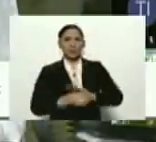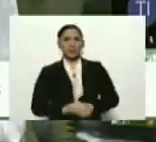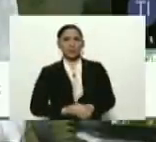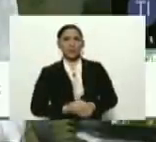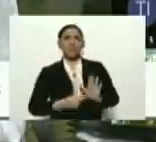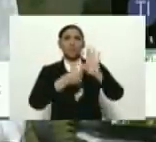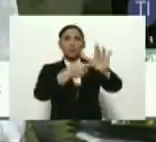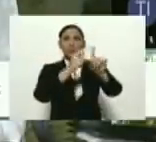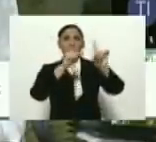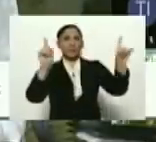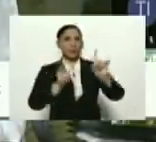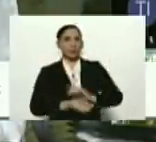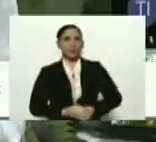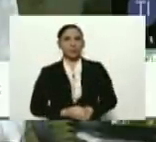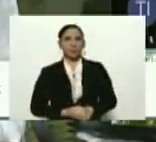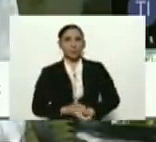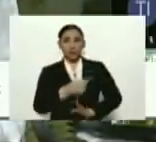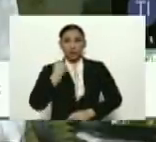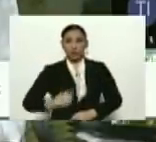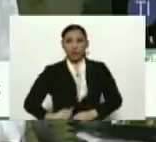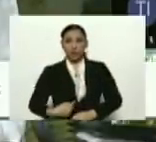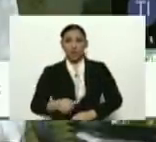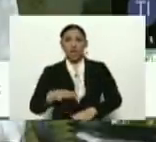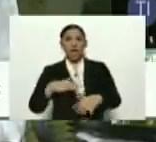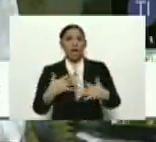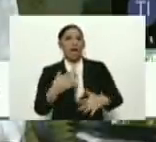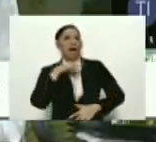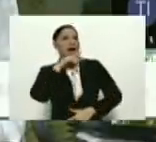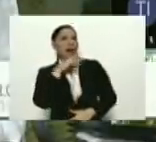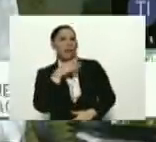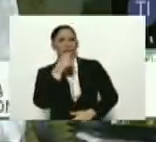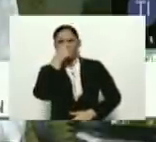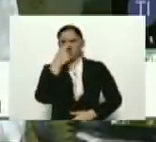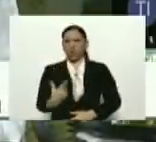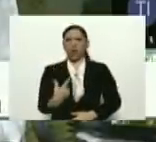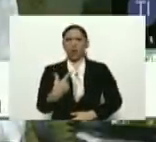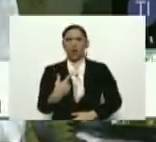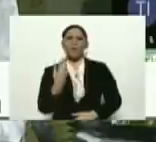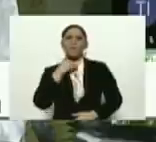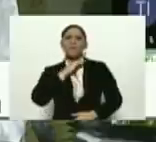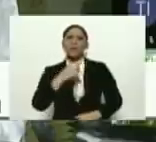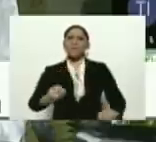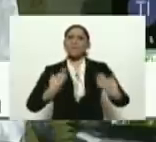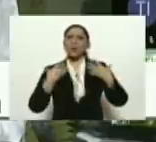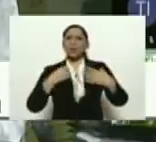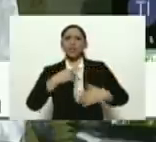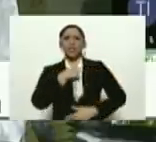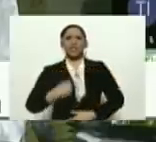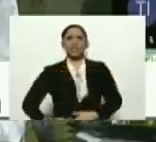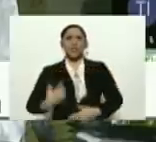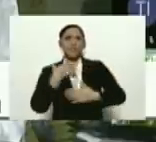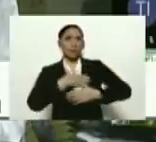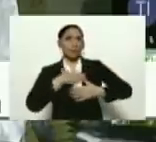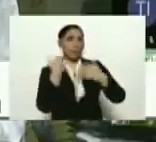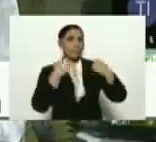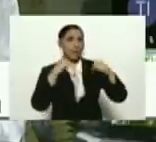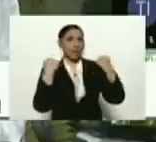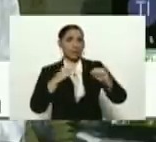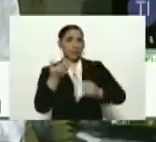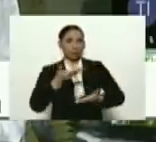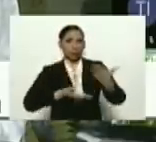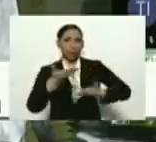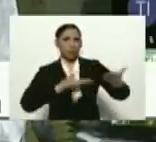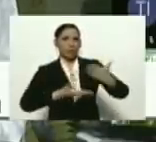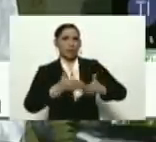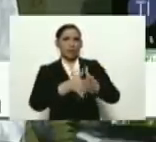la diferencia. Hasta aquellos que hablan despectivamente de un virus chino han sido favorecidos con la práctica solidaria